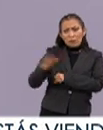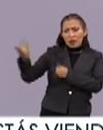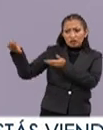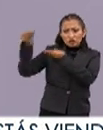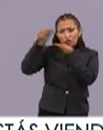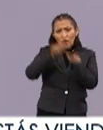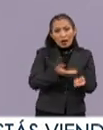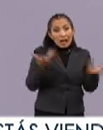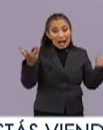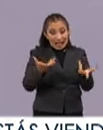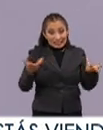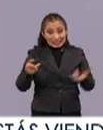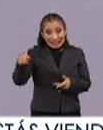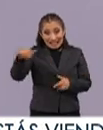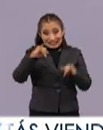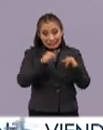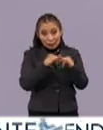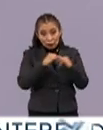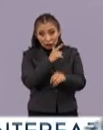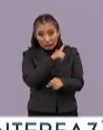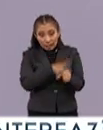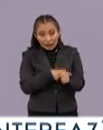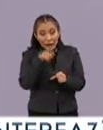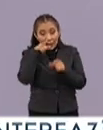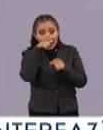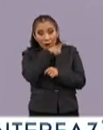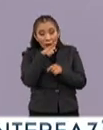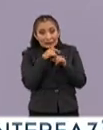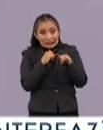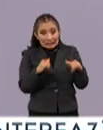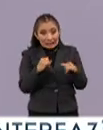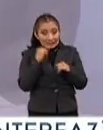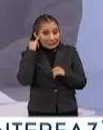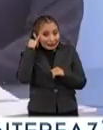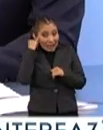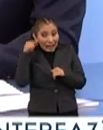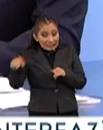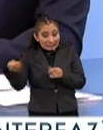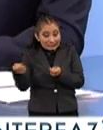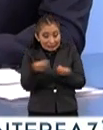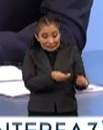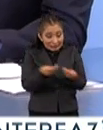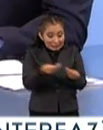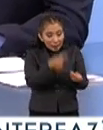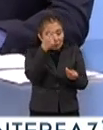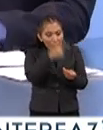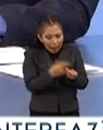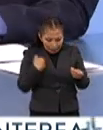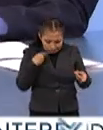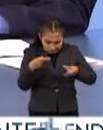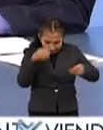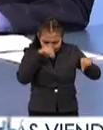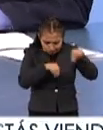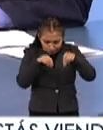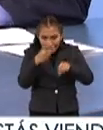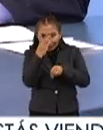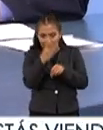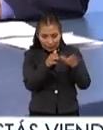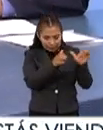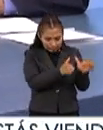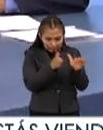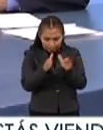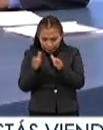información producida por el Instituto Nacional de Lenguas Indígenas, para tratar de construir tres